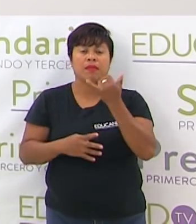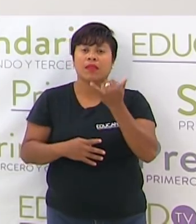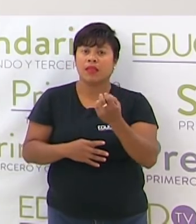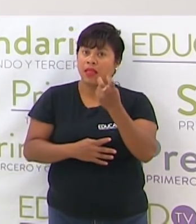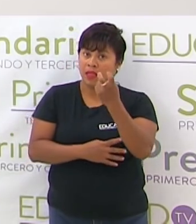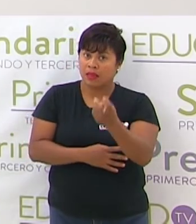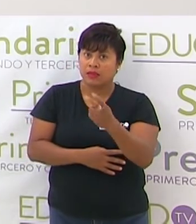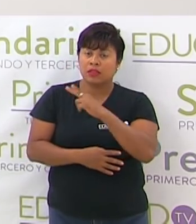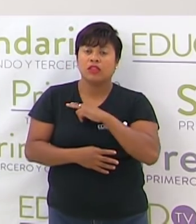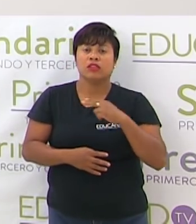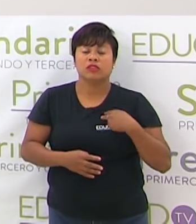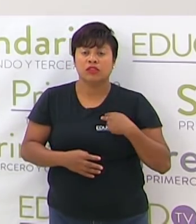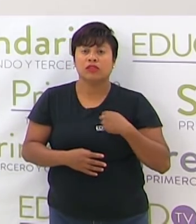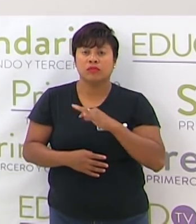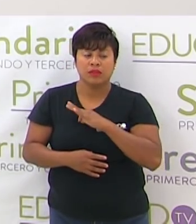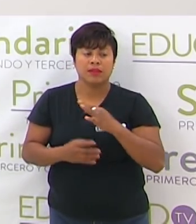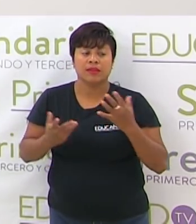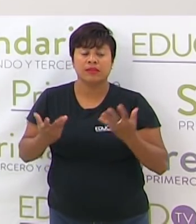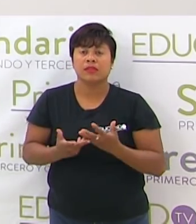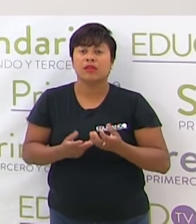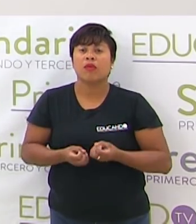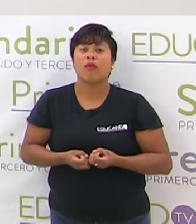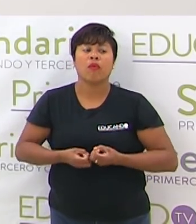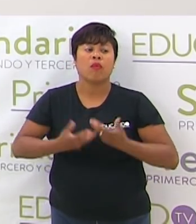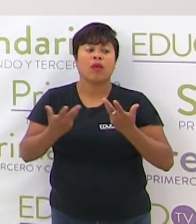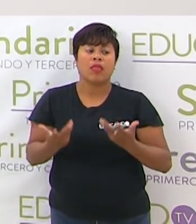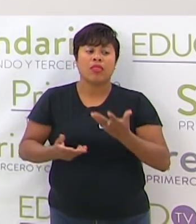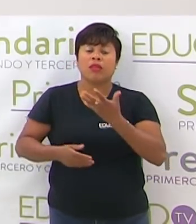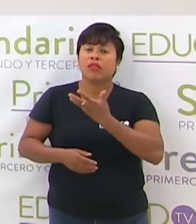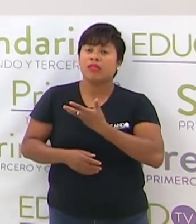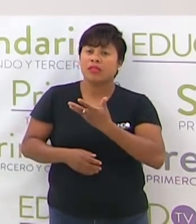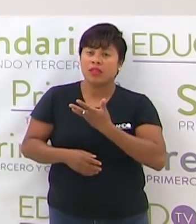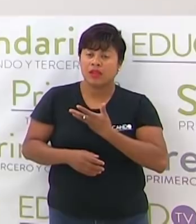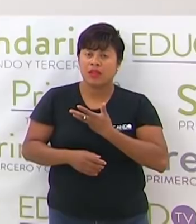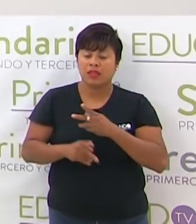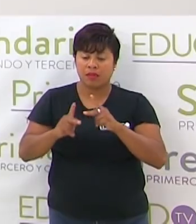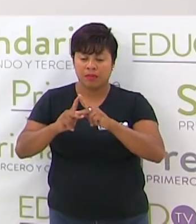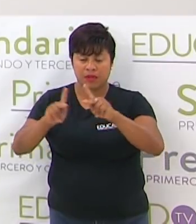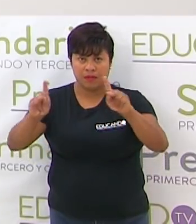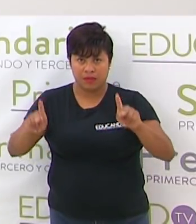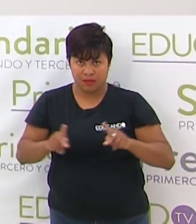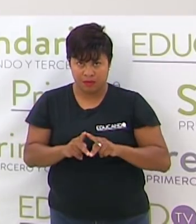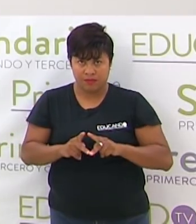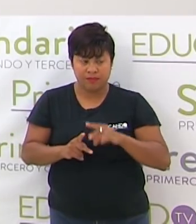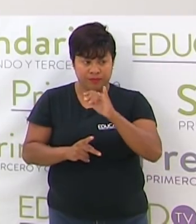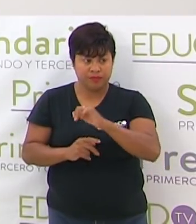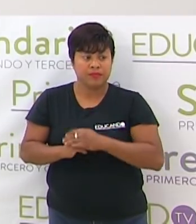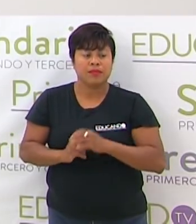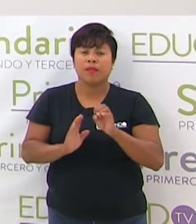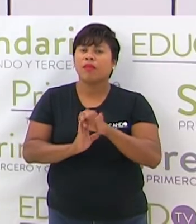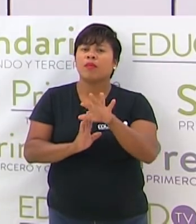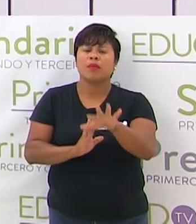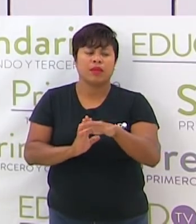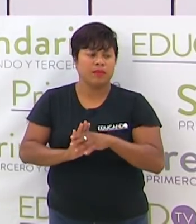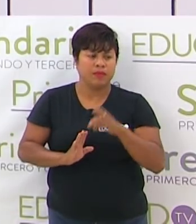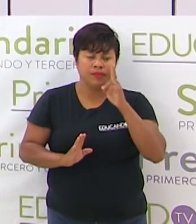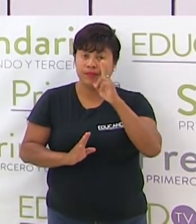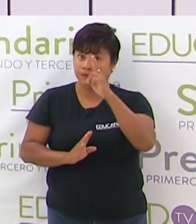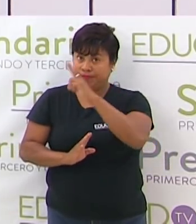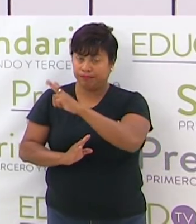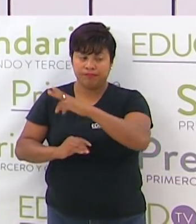y esta nos va a dar cuánto tiene de perímetro, ¿sí? Por ejemplo,